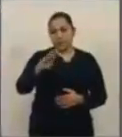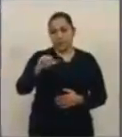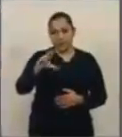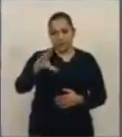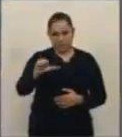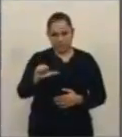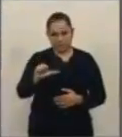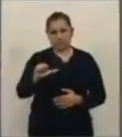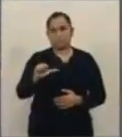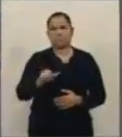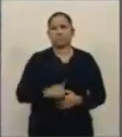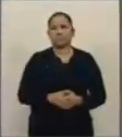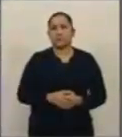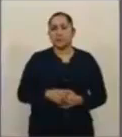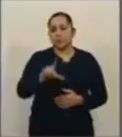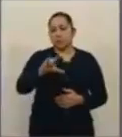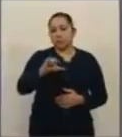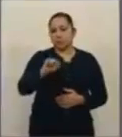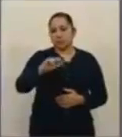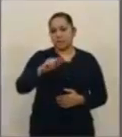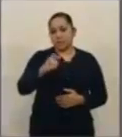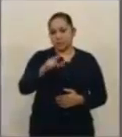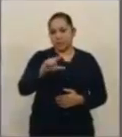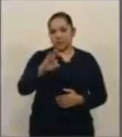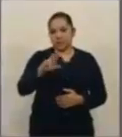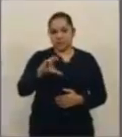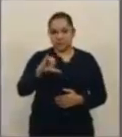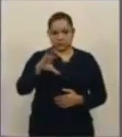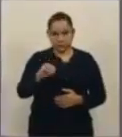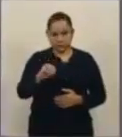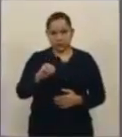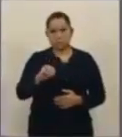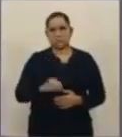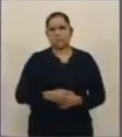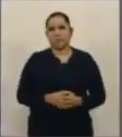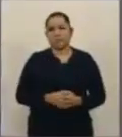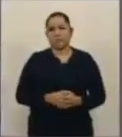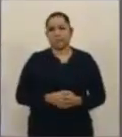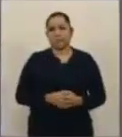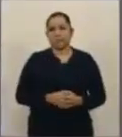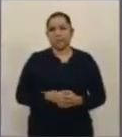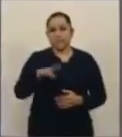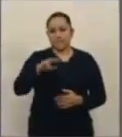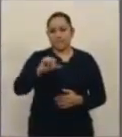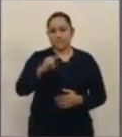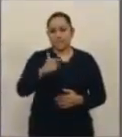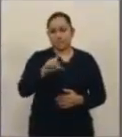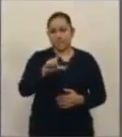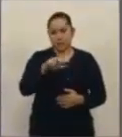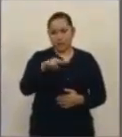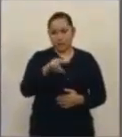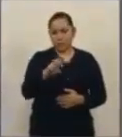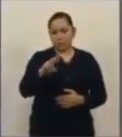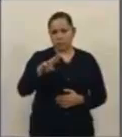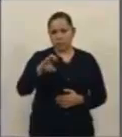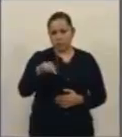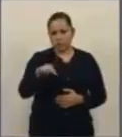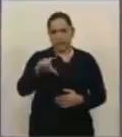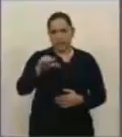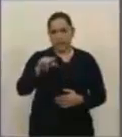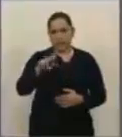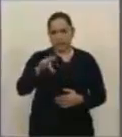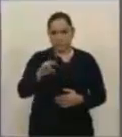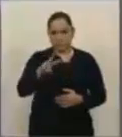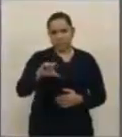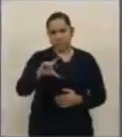Carrillo, presente. Luis Ángel Francisco Arzola, presente. Magdaleno Rubén Lauro